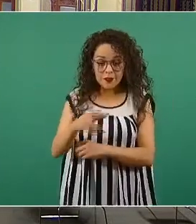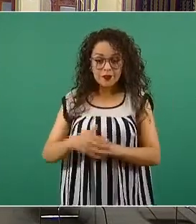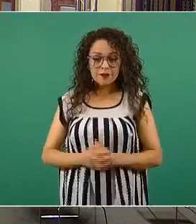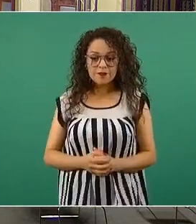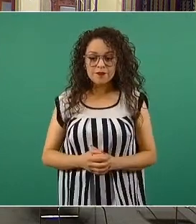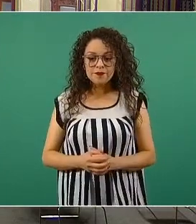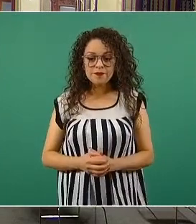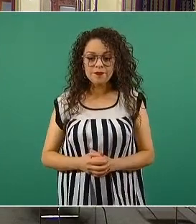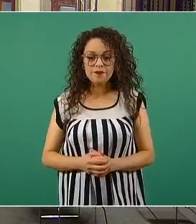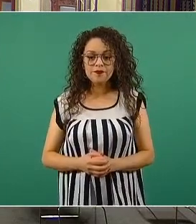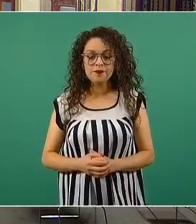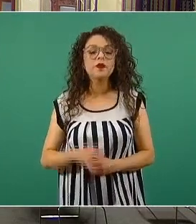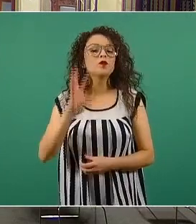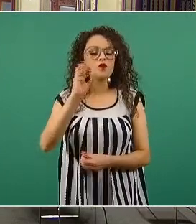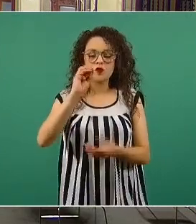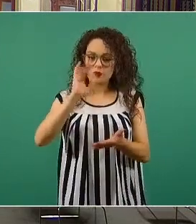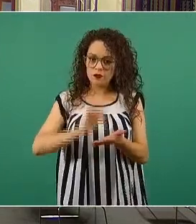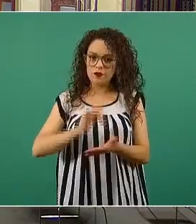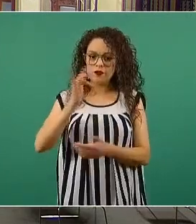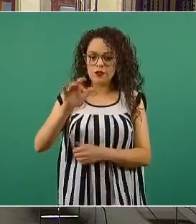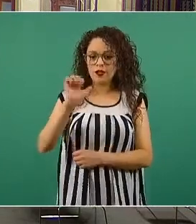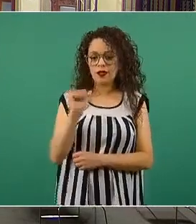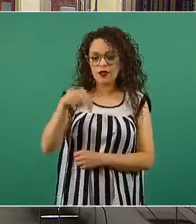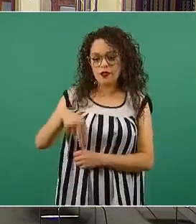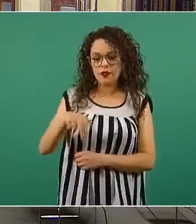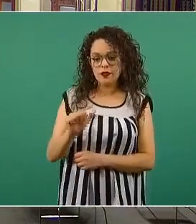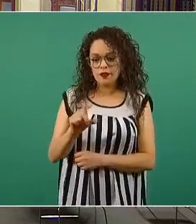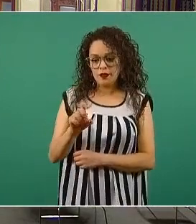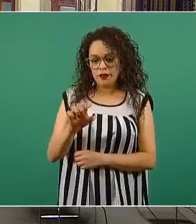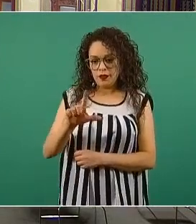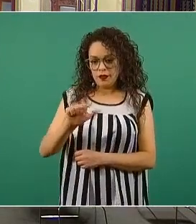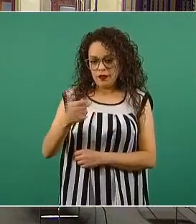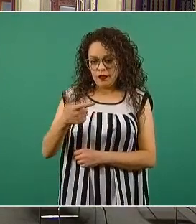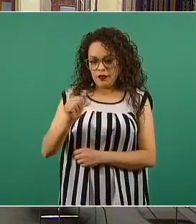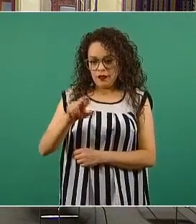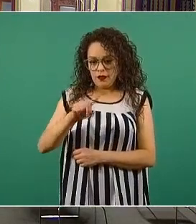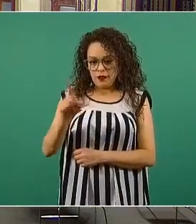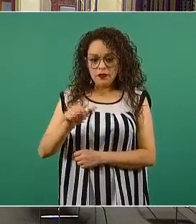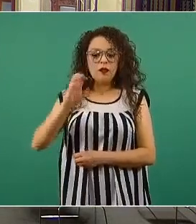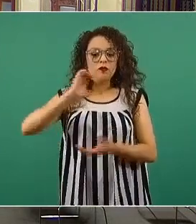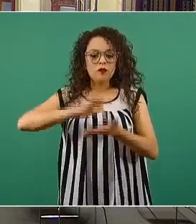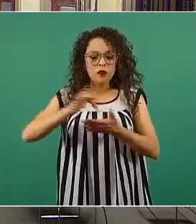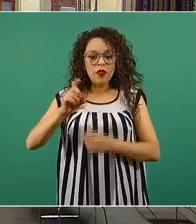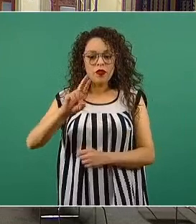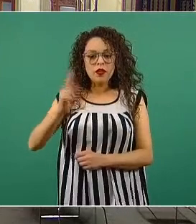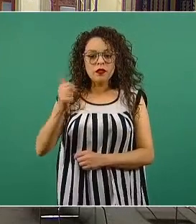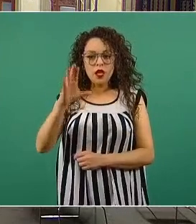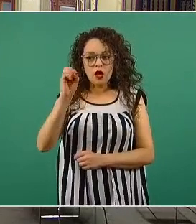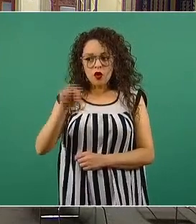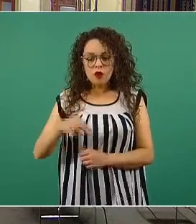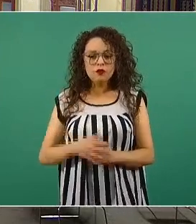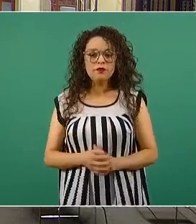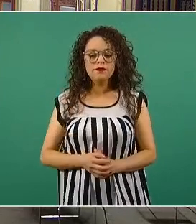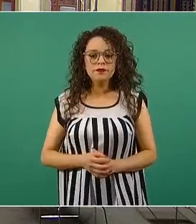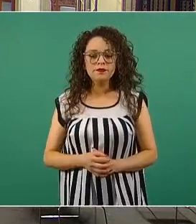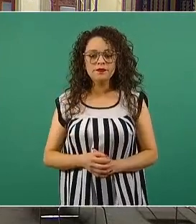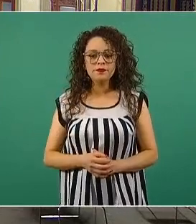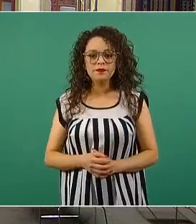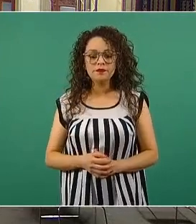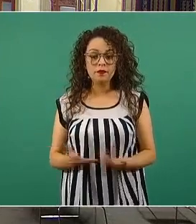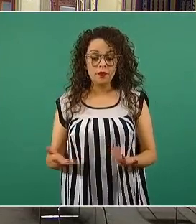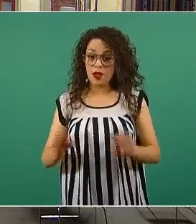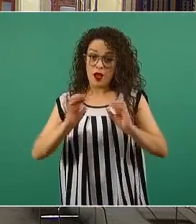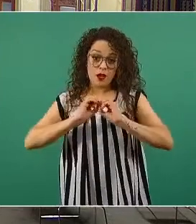Muchas gracias, Ana de la Garza. Muchas gracias, doctor Chacón. Muchas gracias por la presentación. Creo que fue